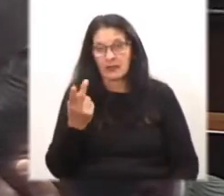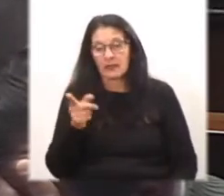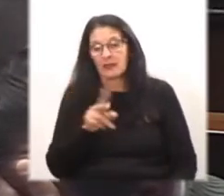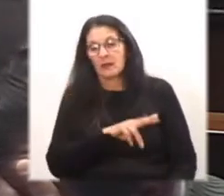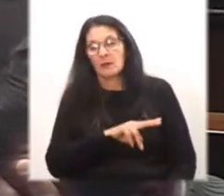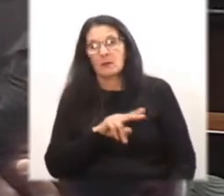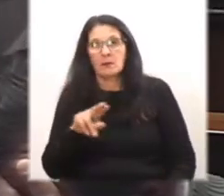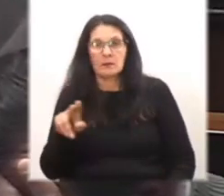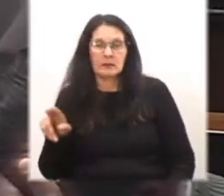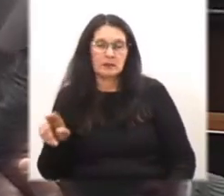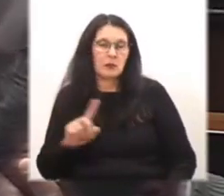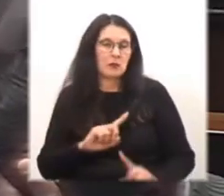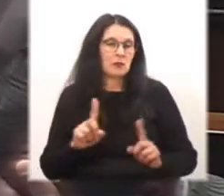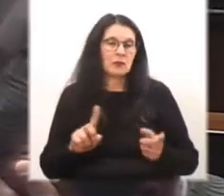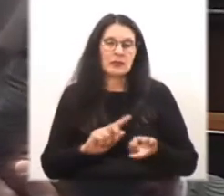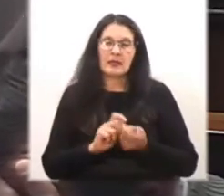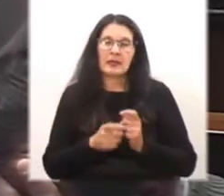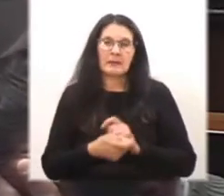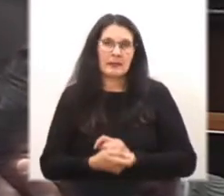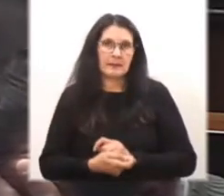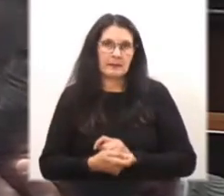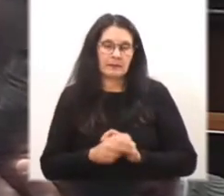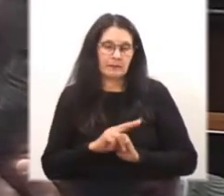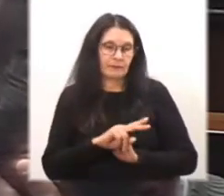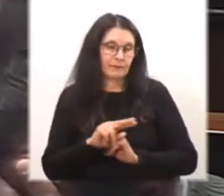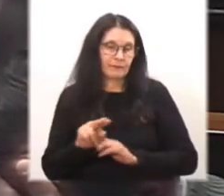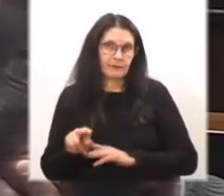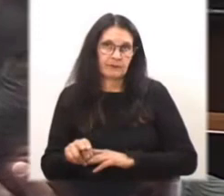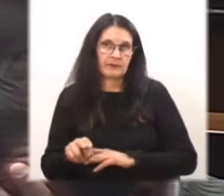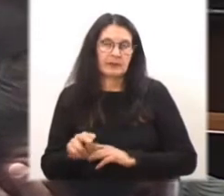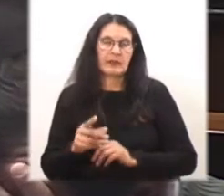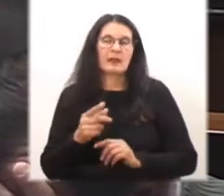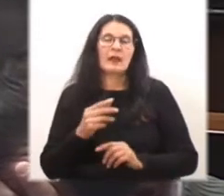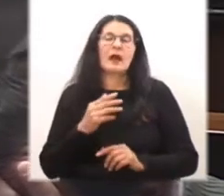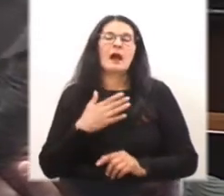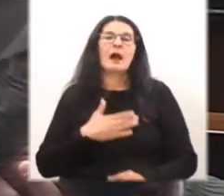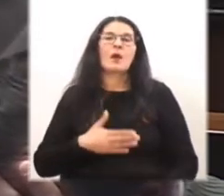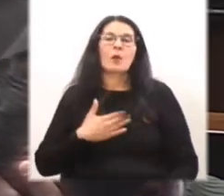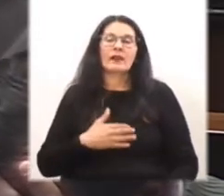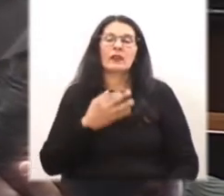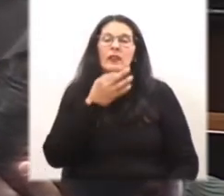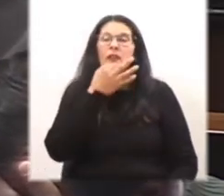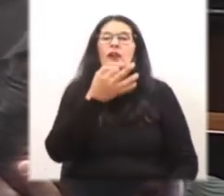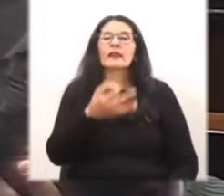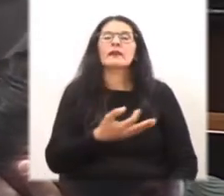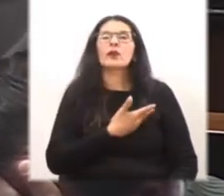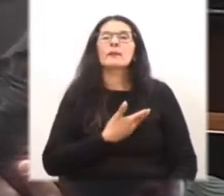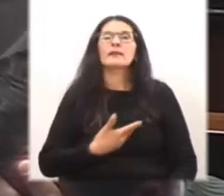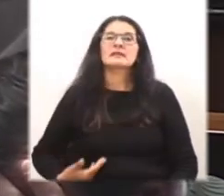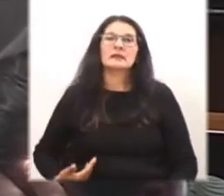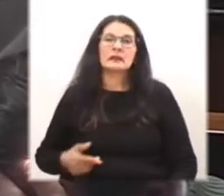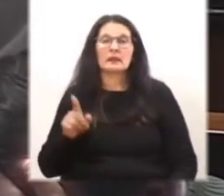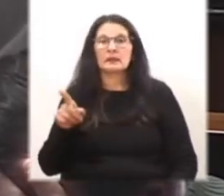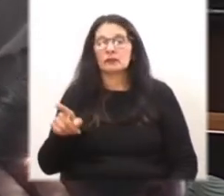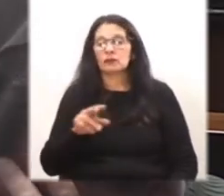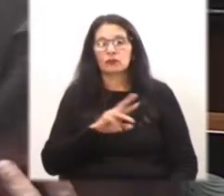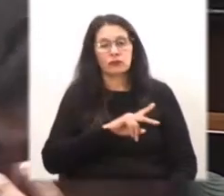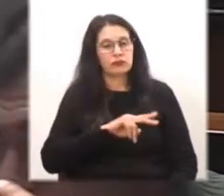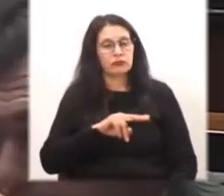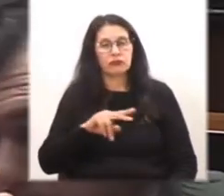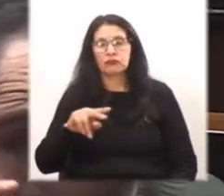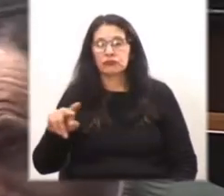permanece incambiada, de acuerdo a lo que el actual presidente ha dicho, que mantiene en todos sus